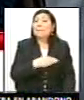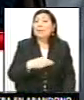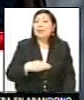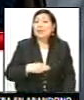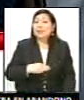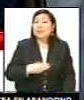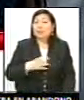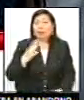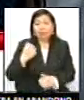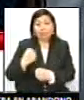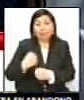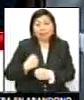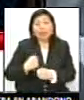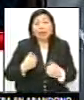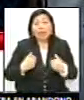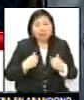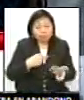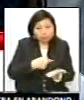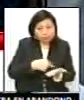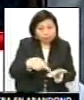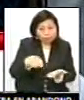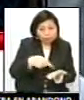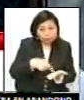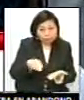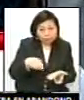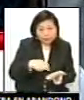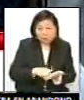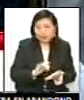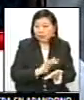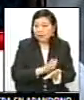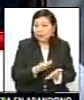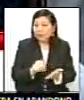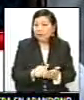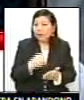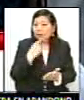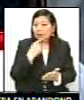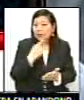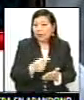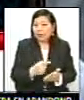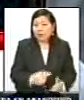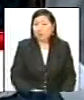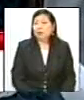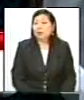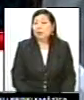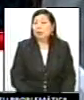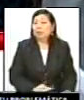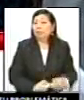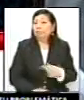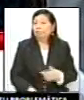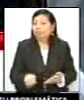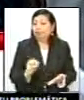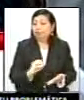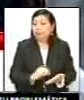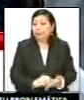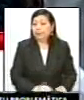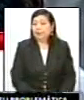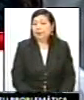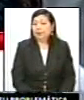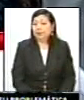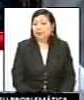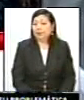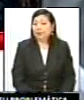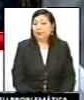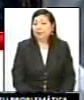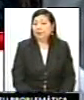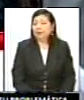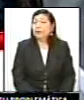del Interior tenía que enviar la relación de todos los denunciantes que habían sido reincorporados en sus cargos,